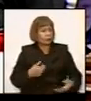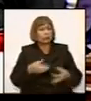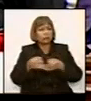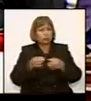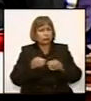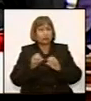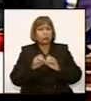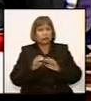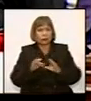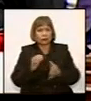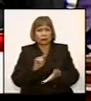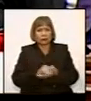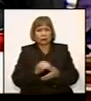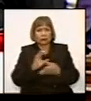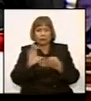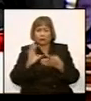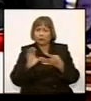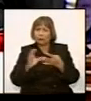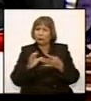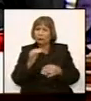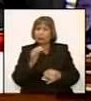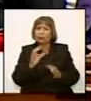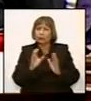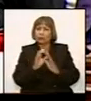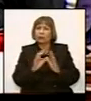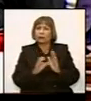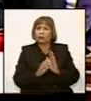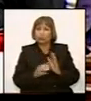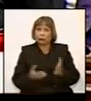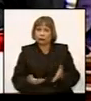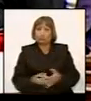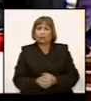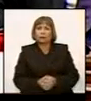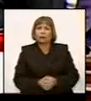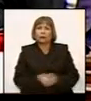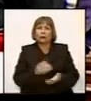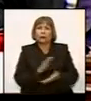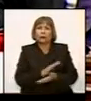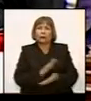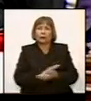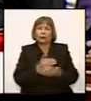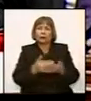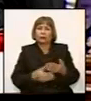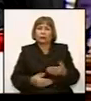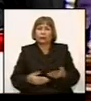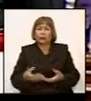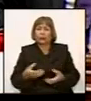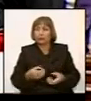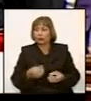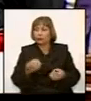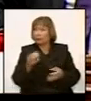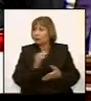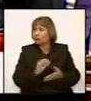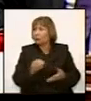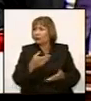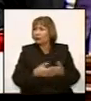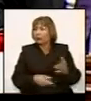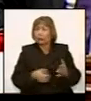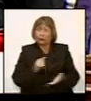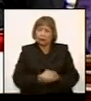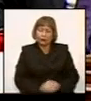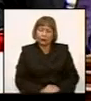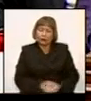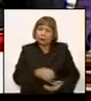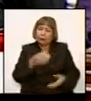aclaración no solamente de carácter constitucional, sino también el papel que juega nada menos que